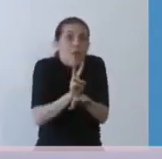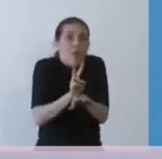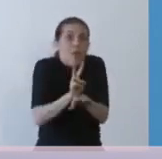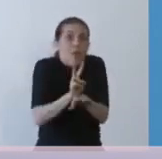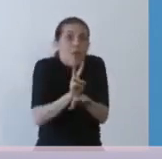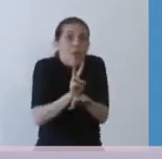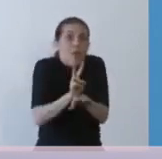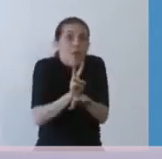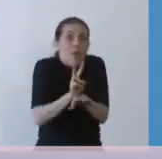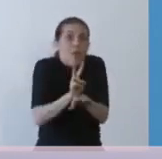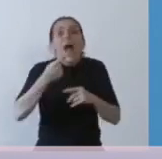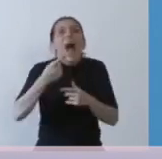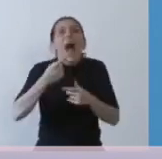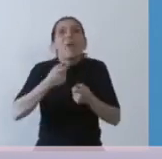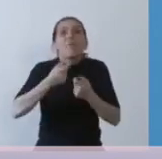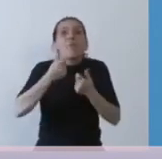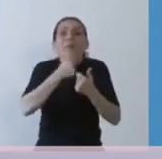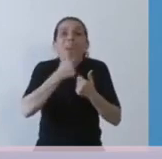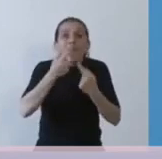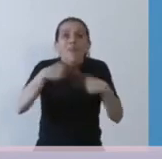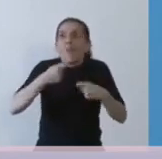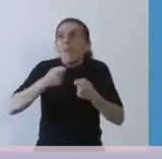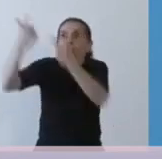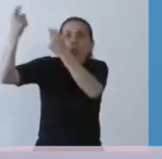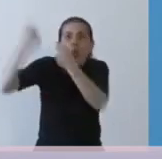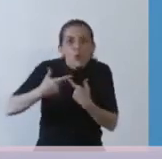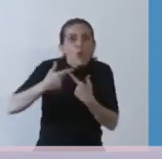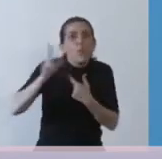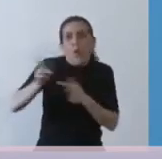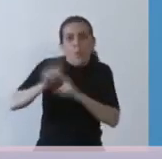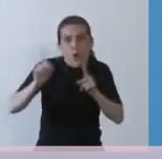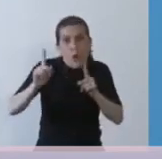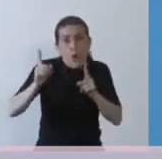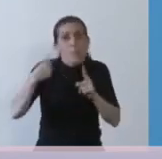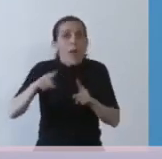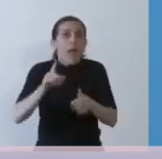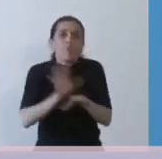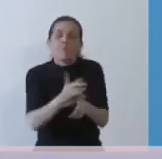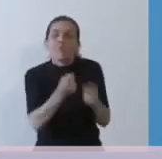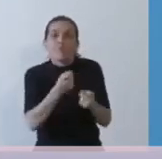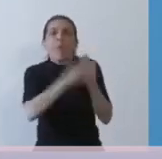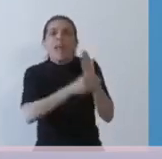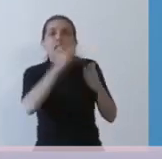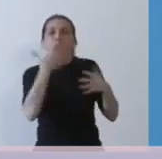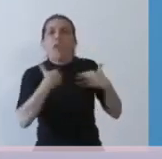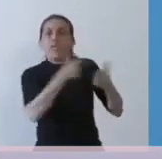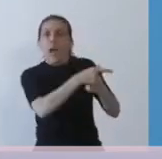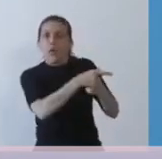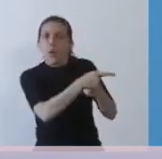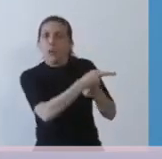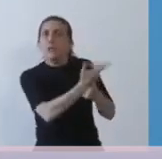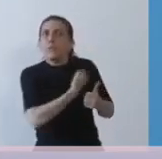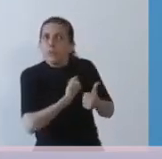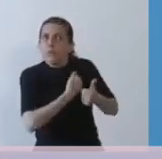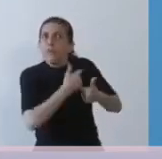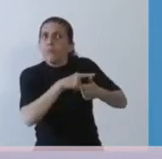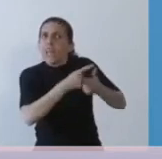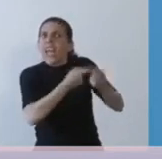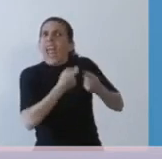prohibida la exportación de estos productos pero necesitamos que el Ministerio de salud nos diga qué necesidades tiene